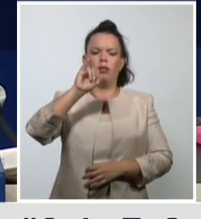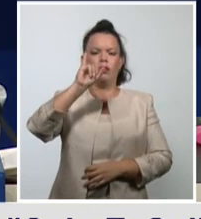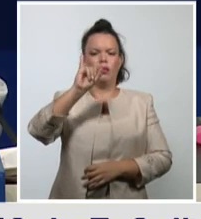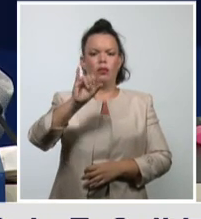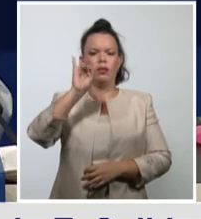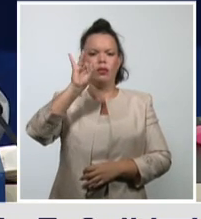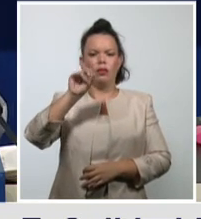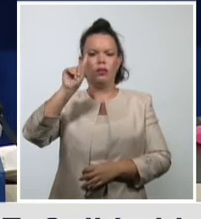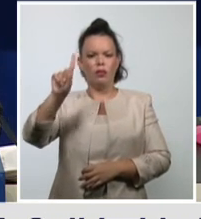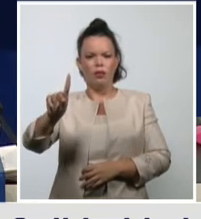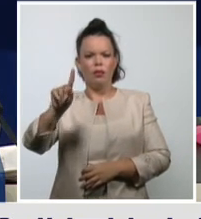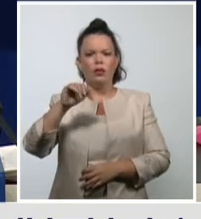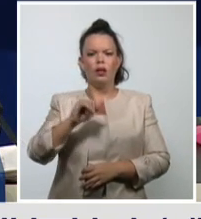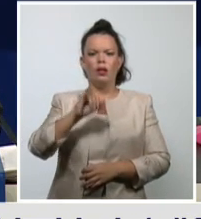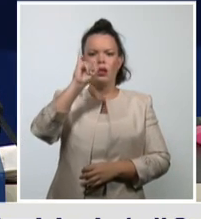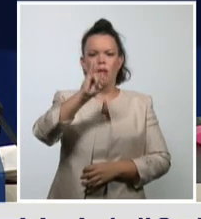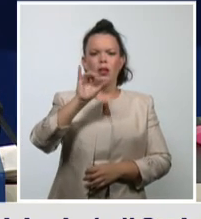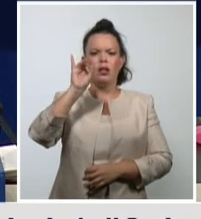6.759 migrados,